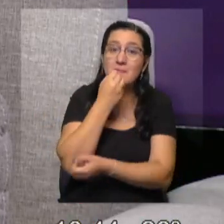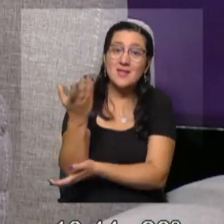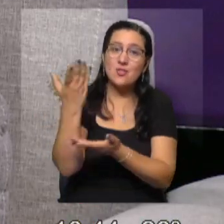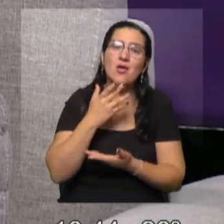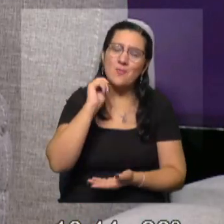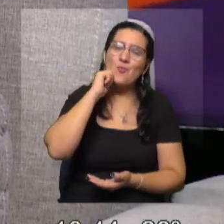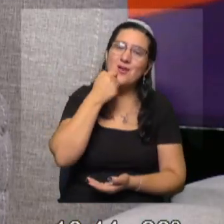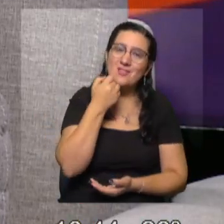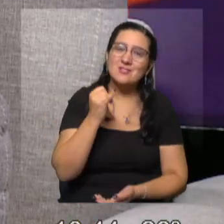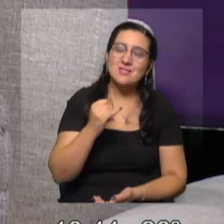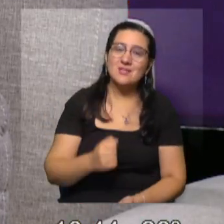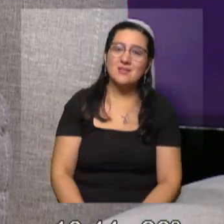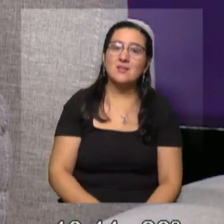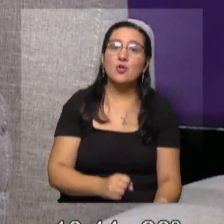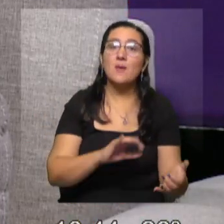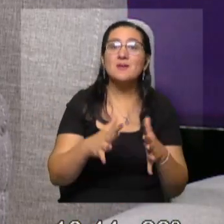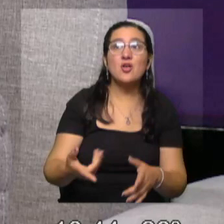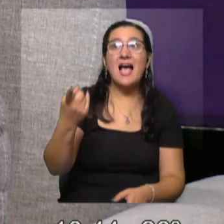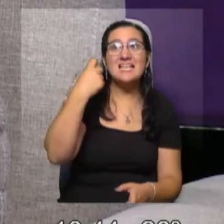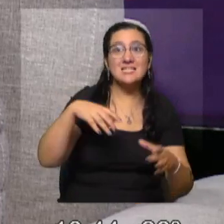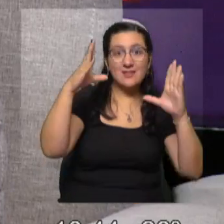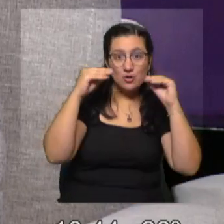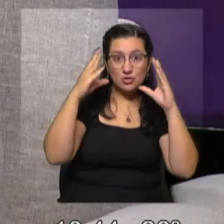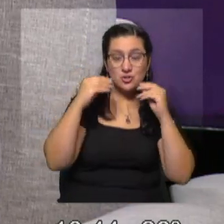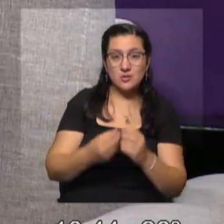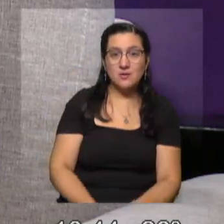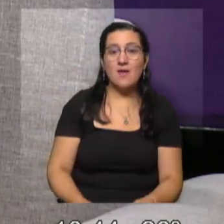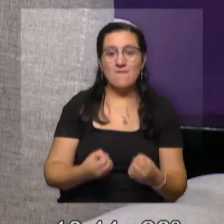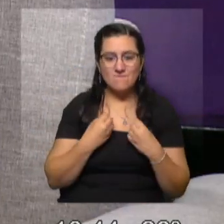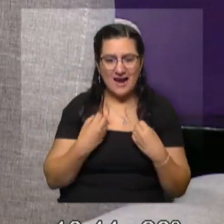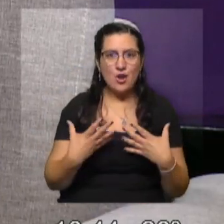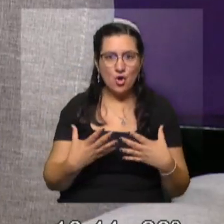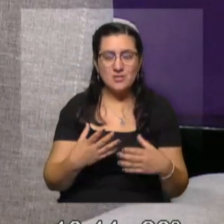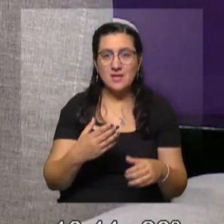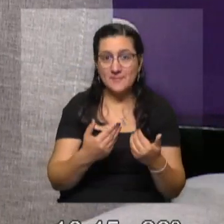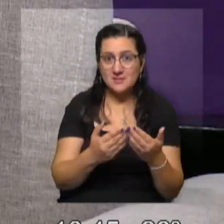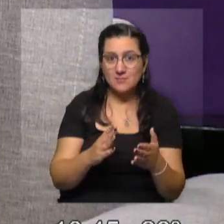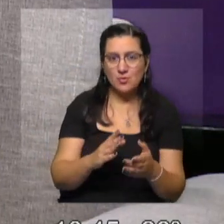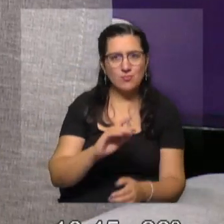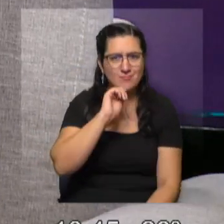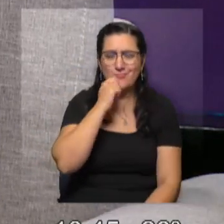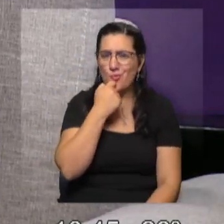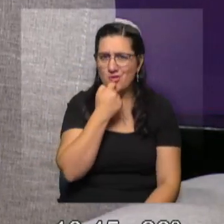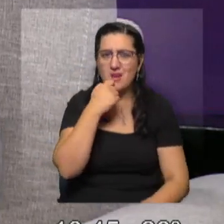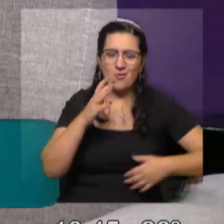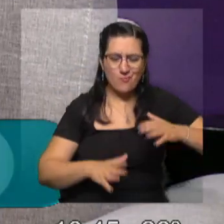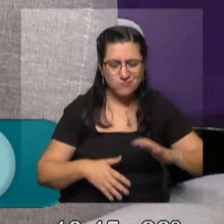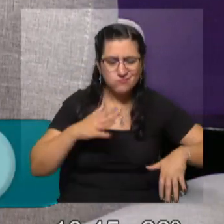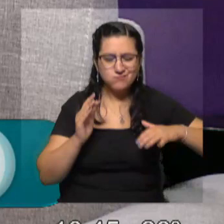muy lindo estar acá. Titulares de lo que pasó anoche, de los conjuntos de anoche. Valores a primera hora, Redondita, La Comparsa.